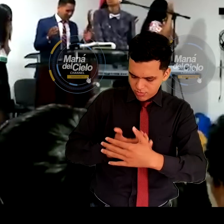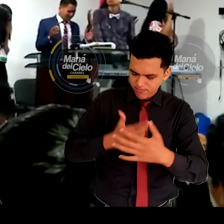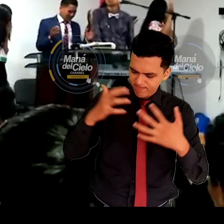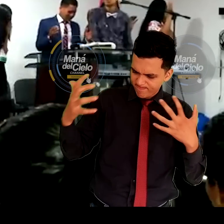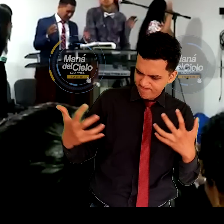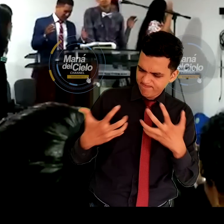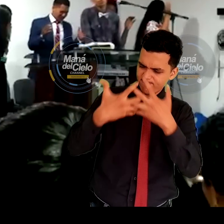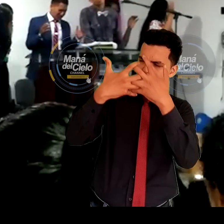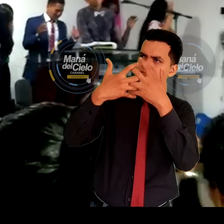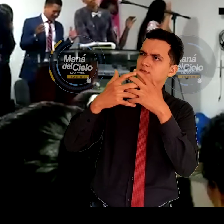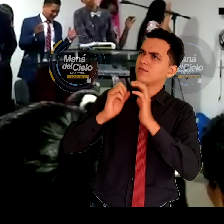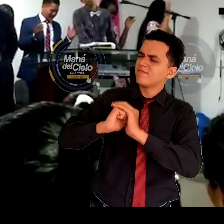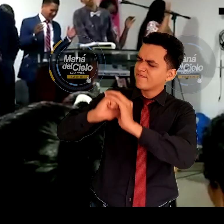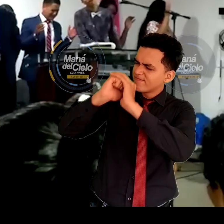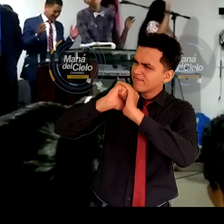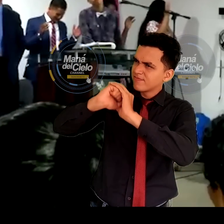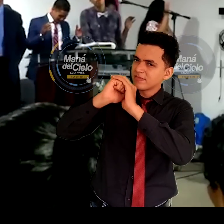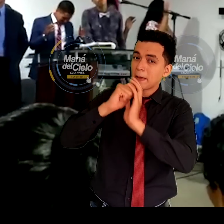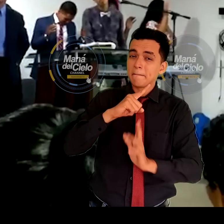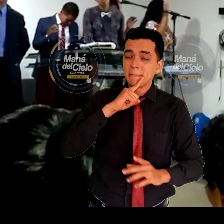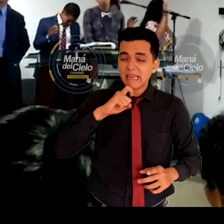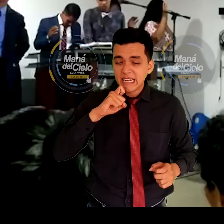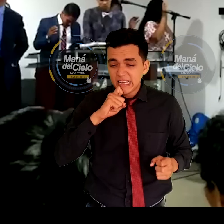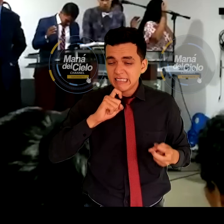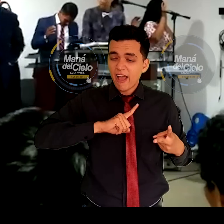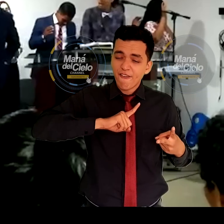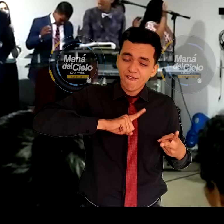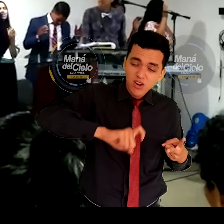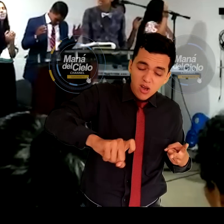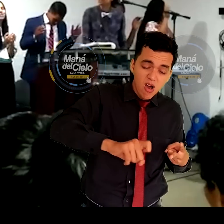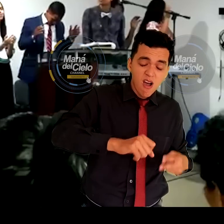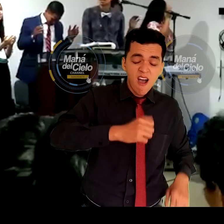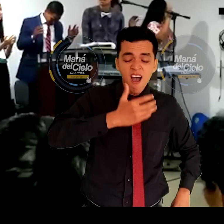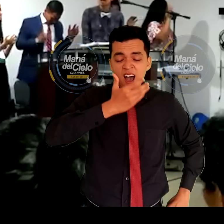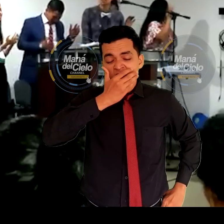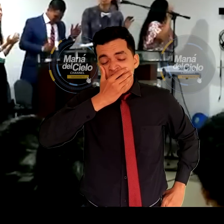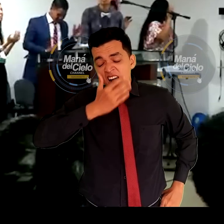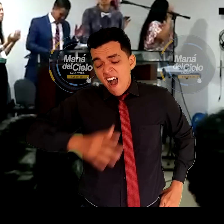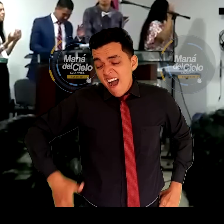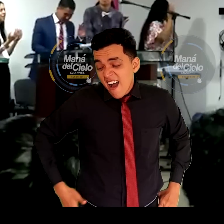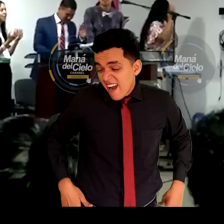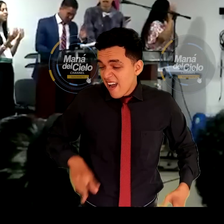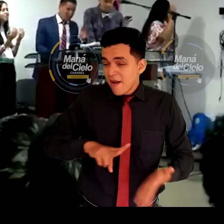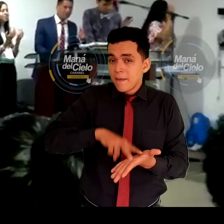Enséñanos a orar en el espíritu. Enséñanos a depender de ti. Quita la pereza,